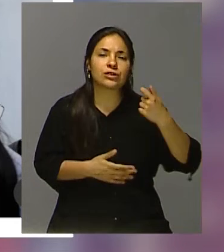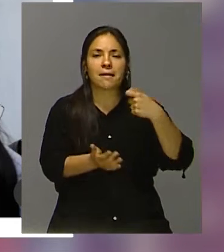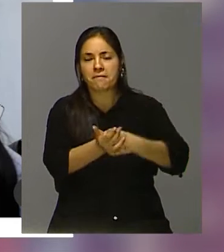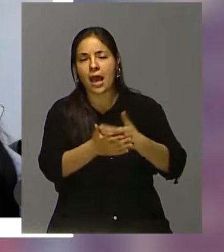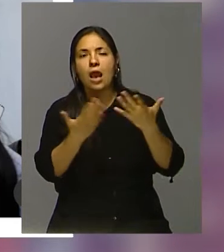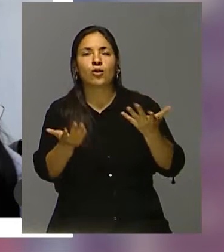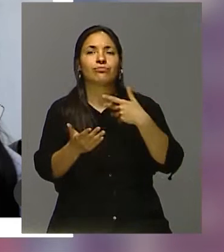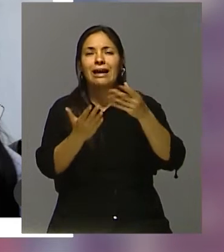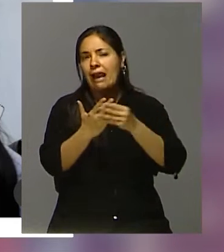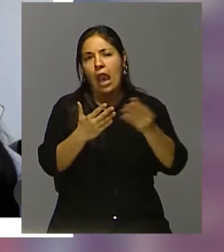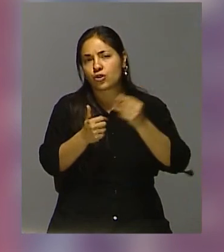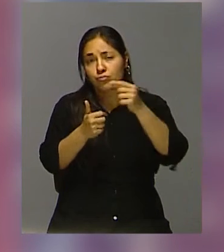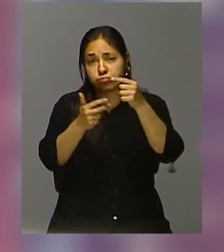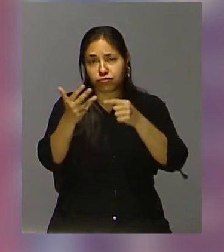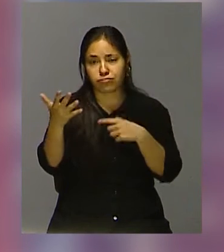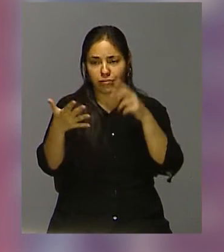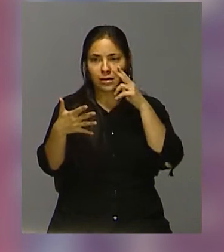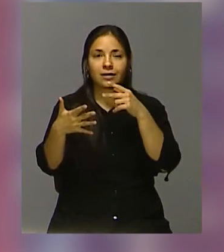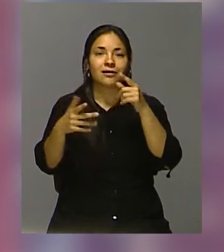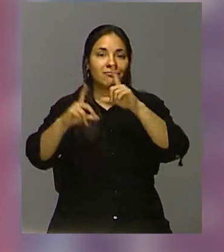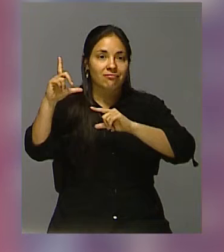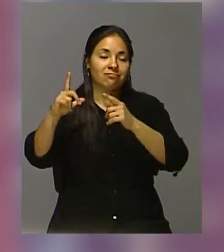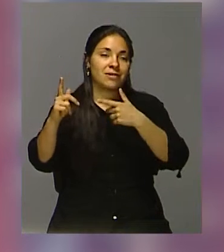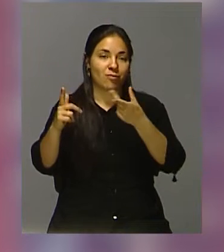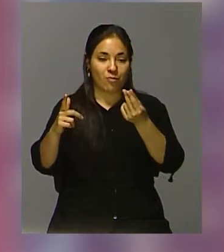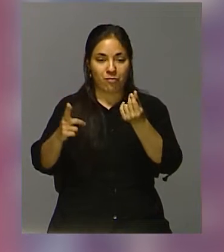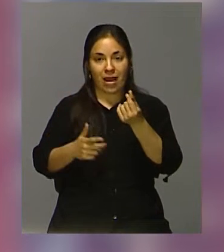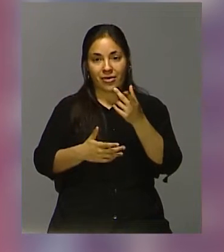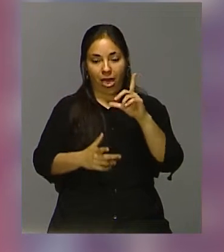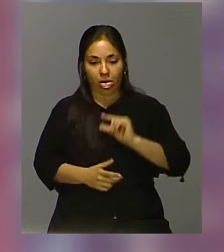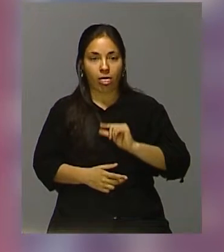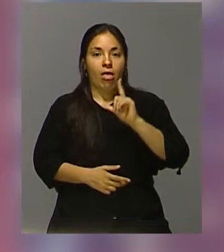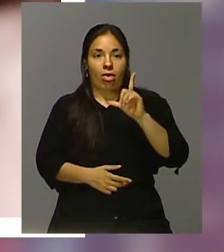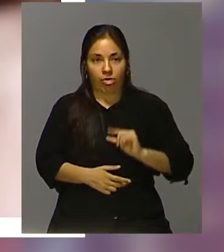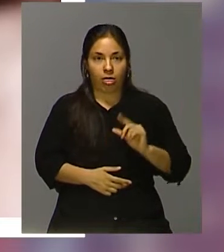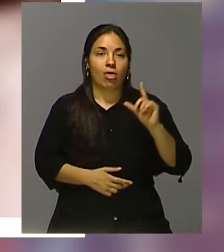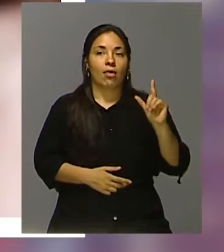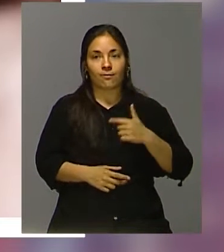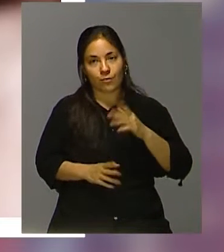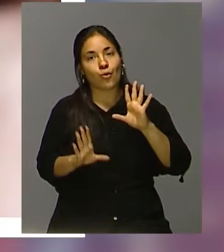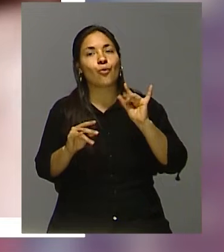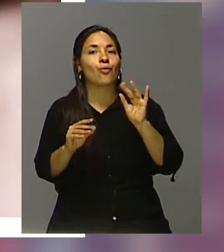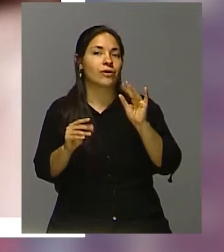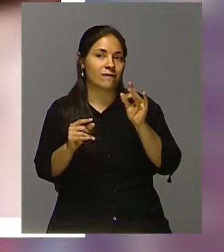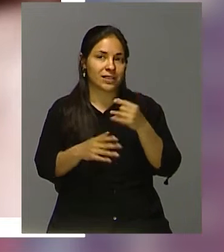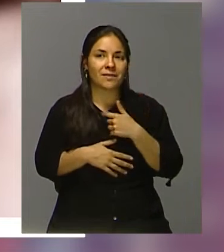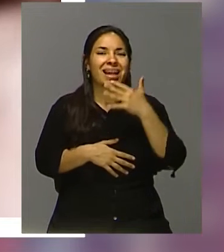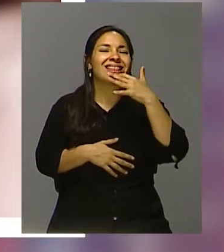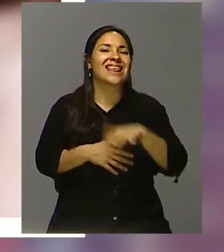vos tengas, lo va moviendo. Entonces eso hace más compleja la comprensión de los